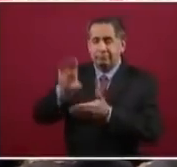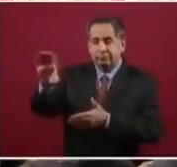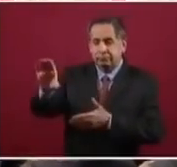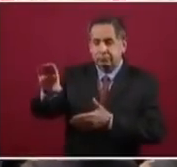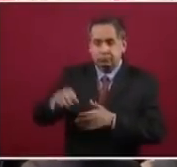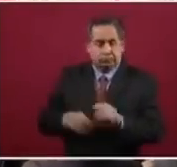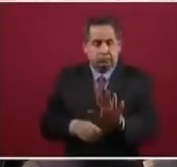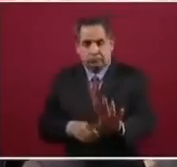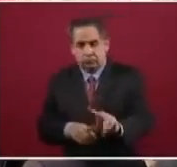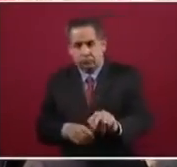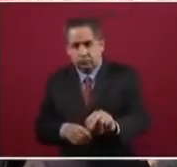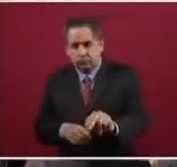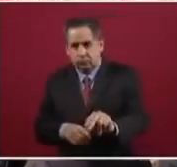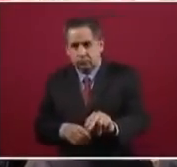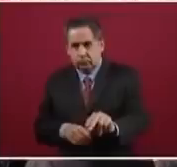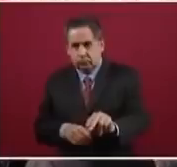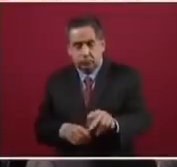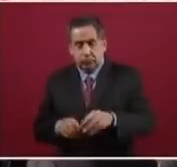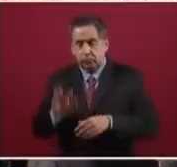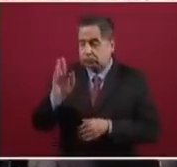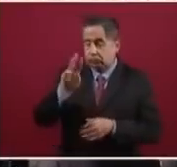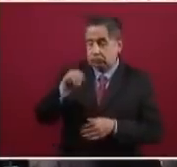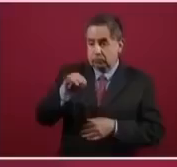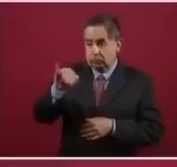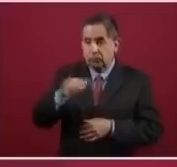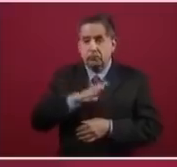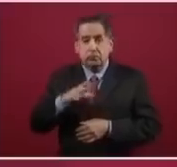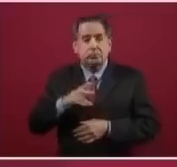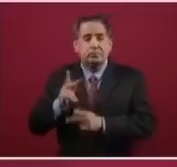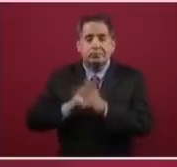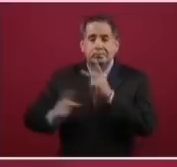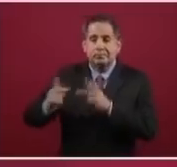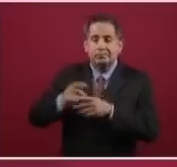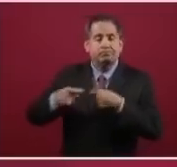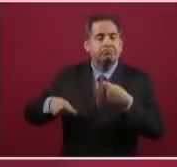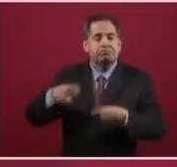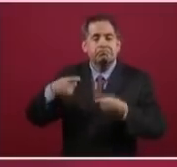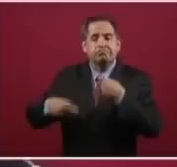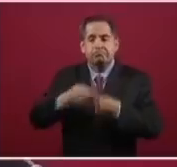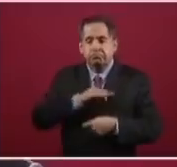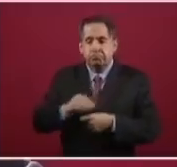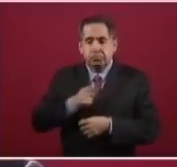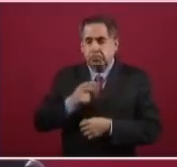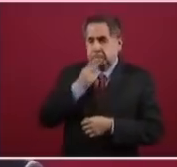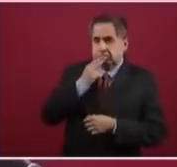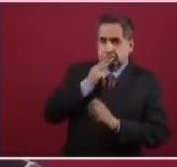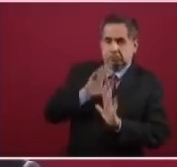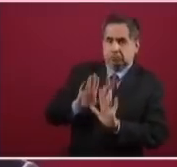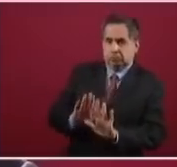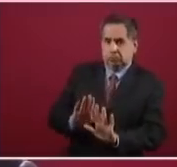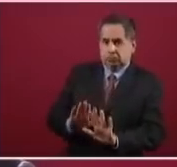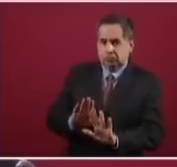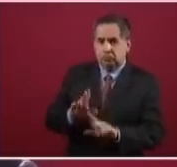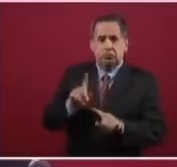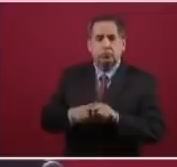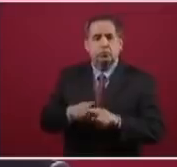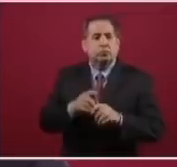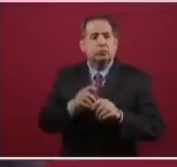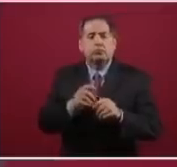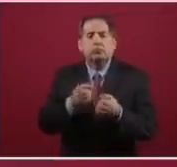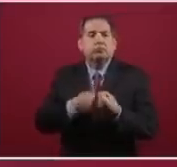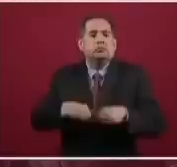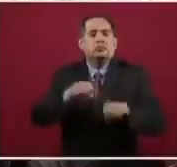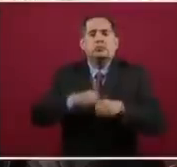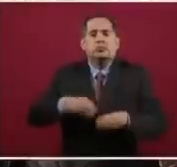no con el fondo moneterio tenemos una línea de crédito flexible que no hemos ocupado es nada más como un seguro de vida